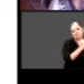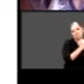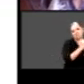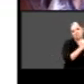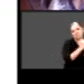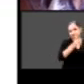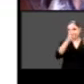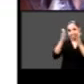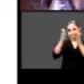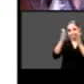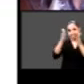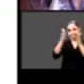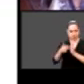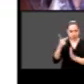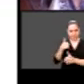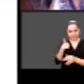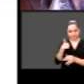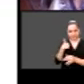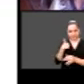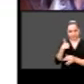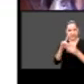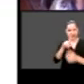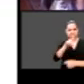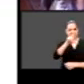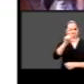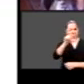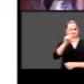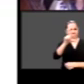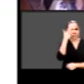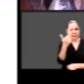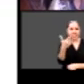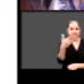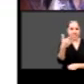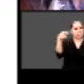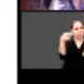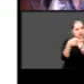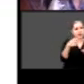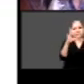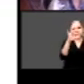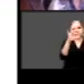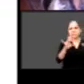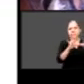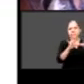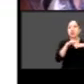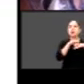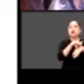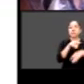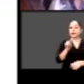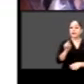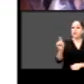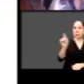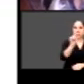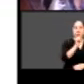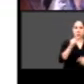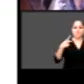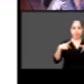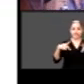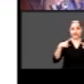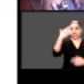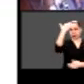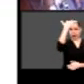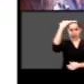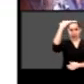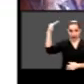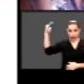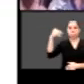interacciones específicas que podemos tener los adultos siguiendo estos 5 pasos de